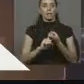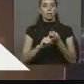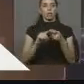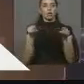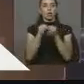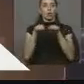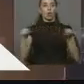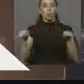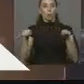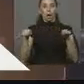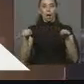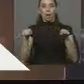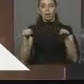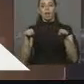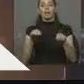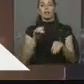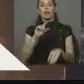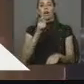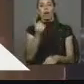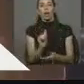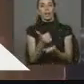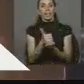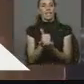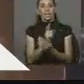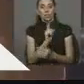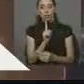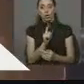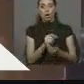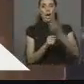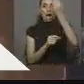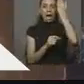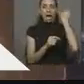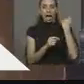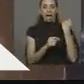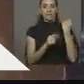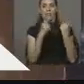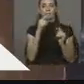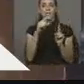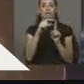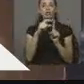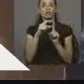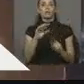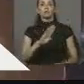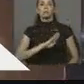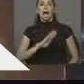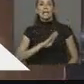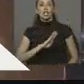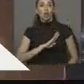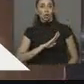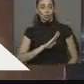igualitarios, ni de gay, o sea, eran los tiempos en que se usaba el concepto de maricón.